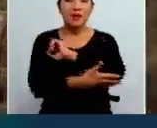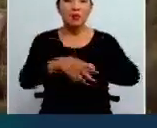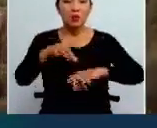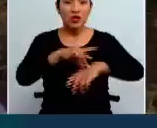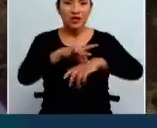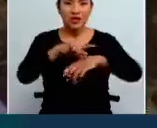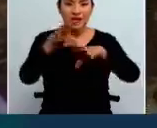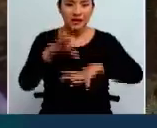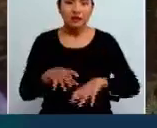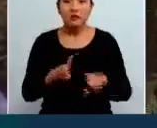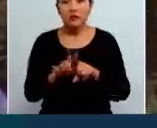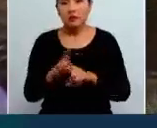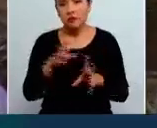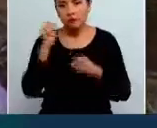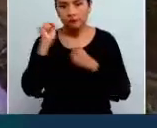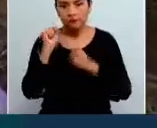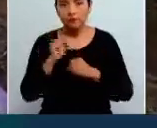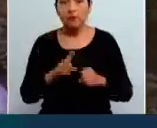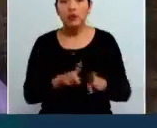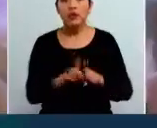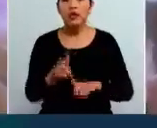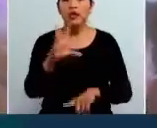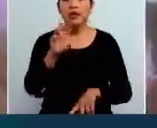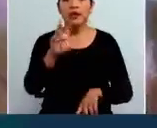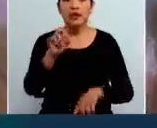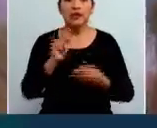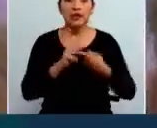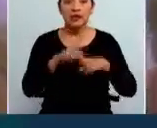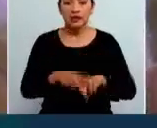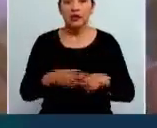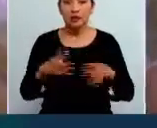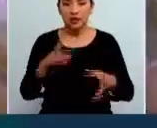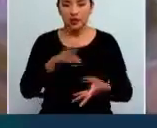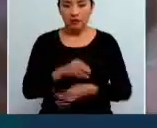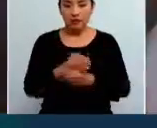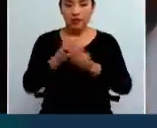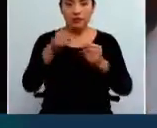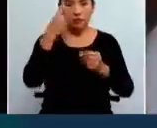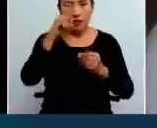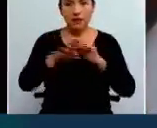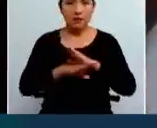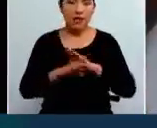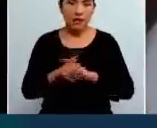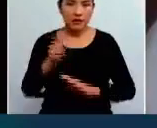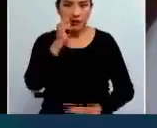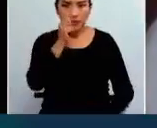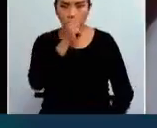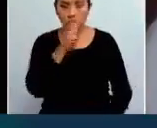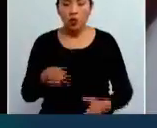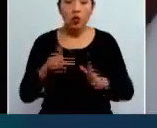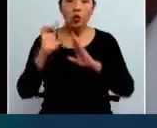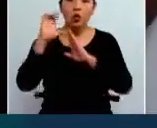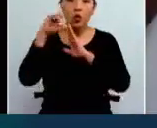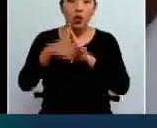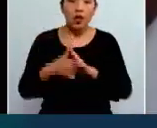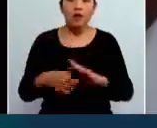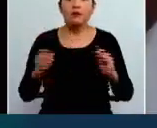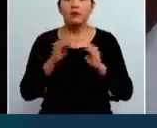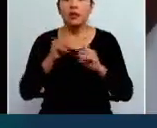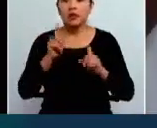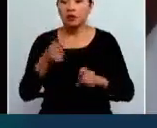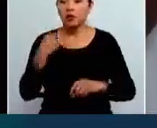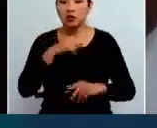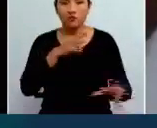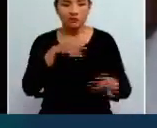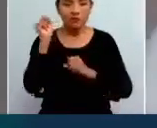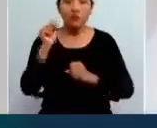secuestrado 30 kilos de pasta base de cocaína. Posteriormente a esto se va a realizar la destrucción e